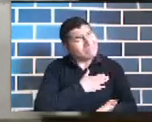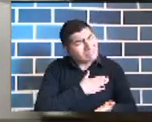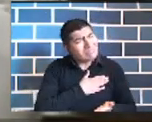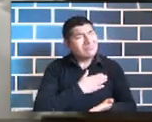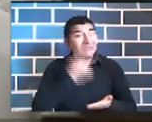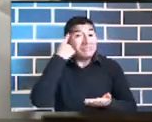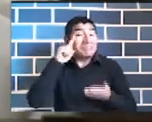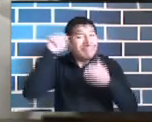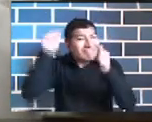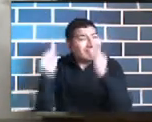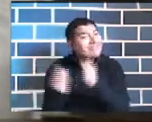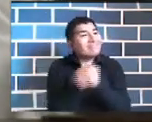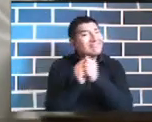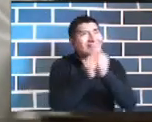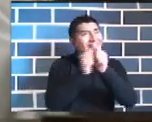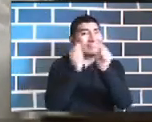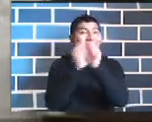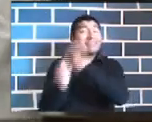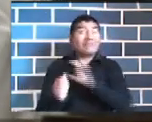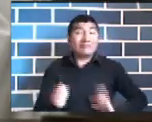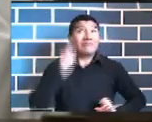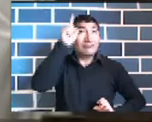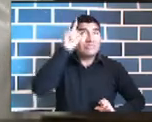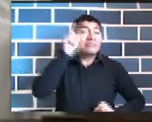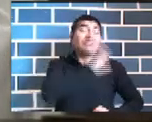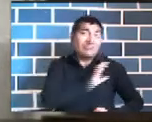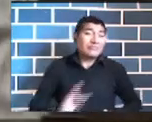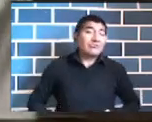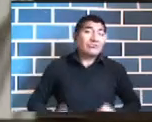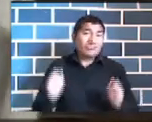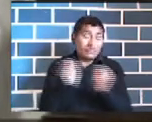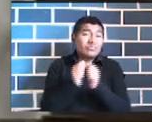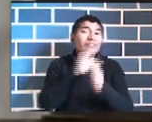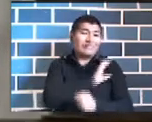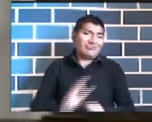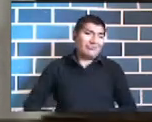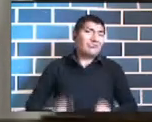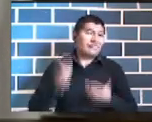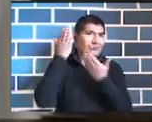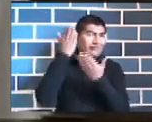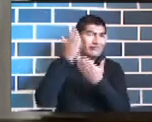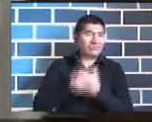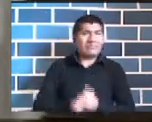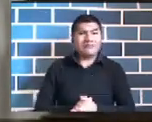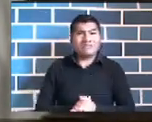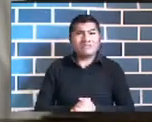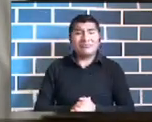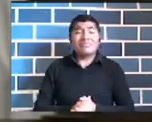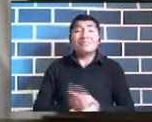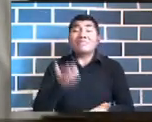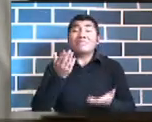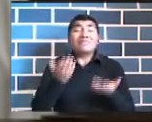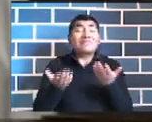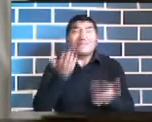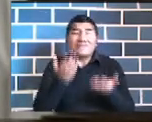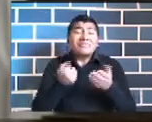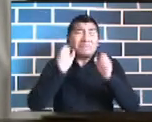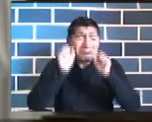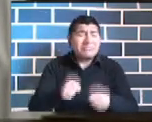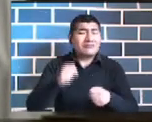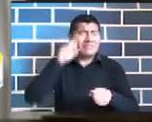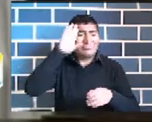para unirnos en Cristo, por Cristo y con Cristo? Es posible, queridos